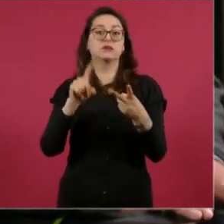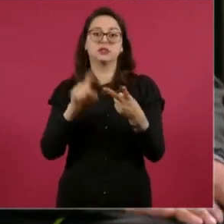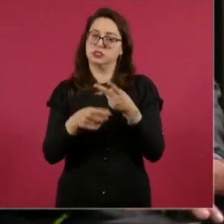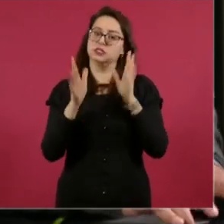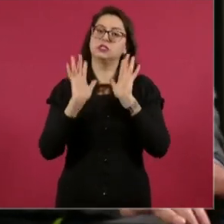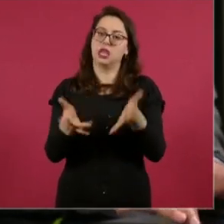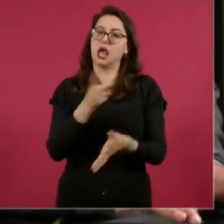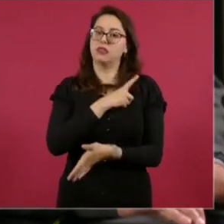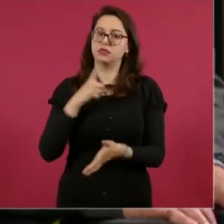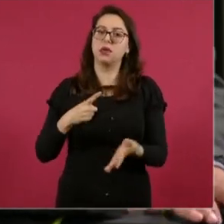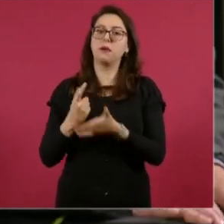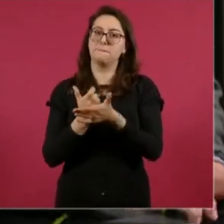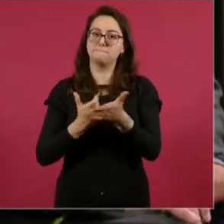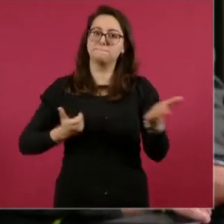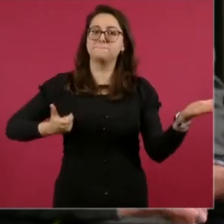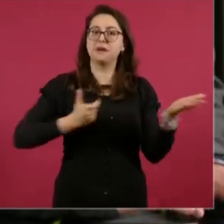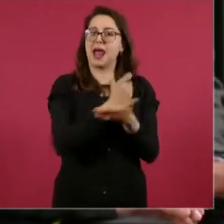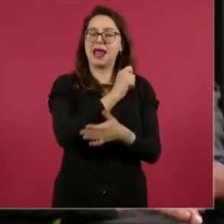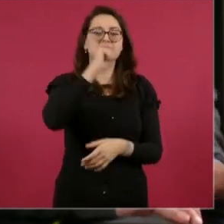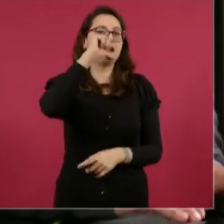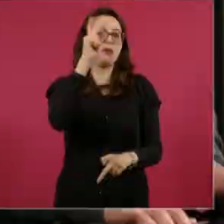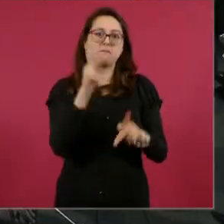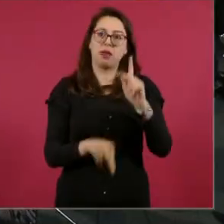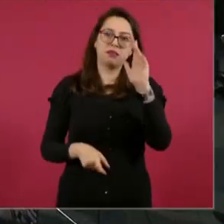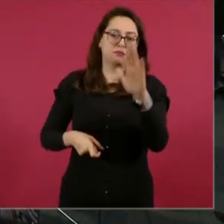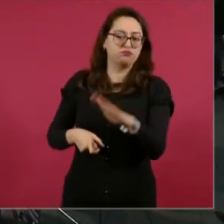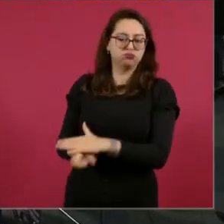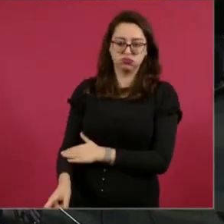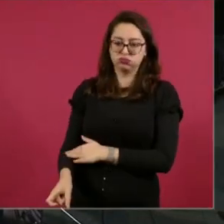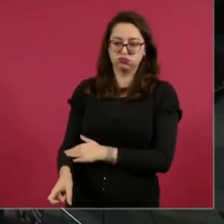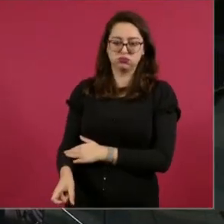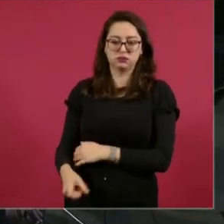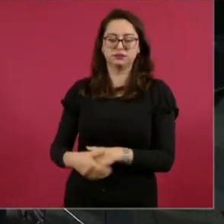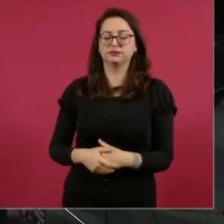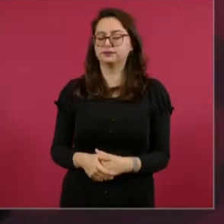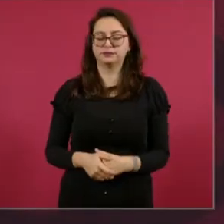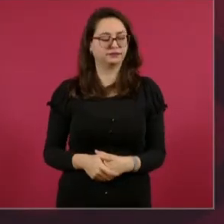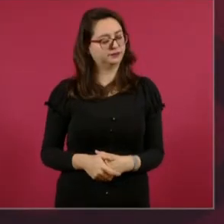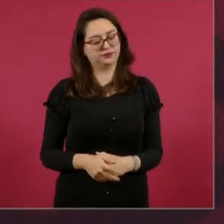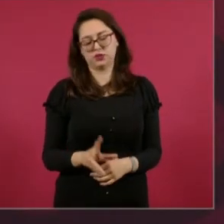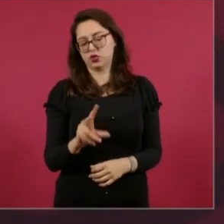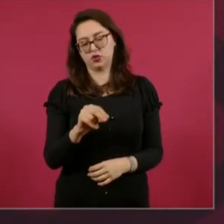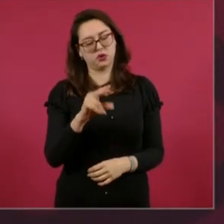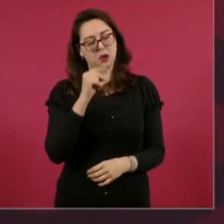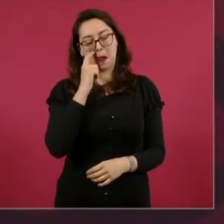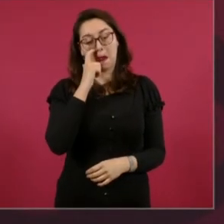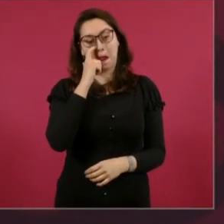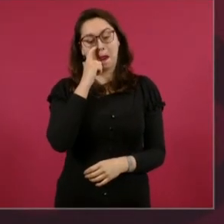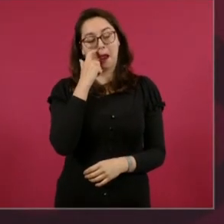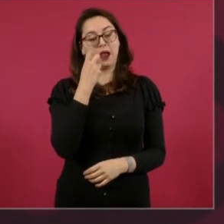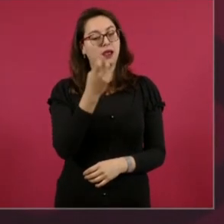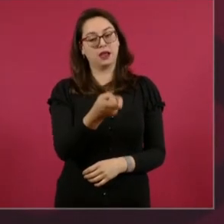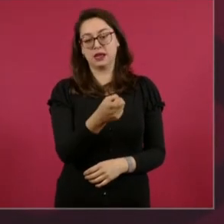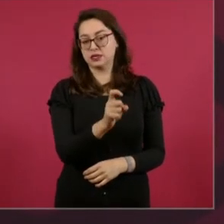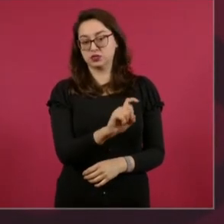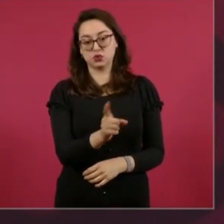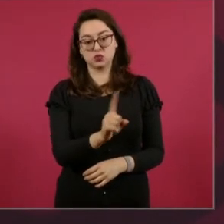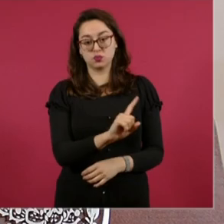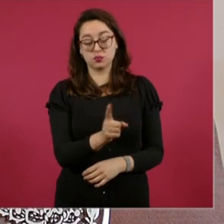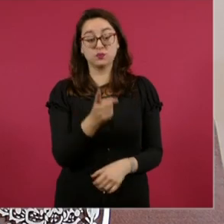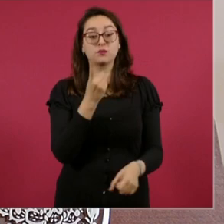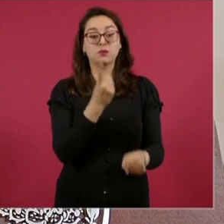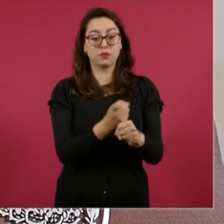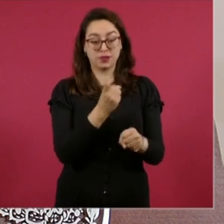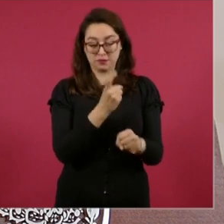tienen pendiente sin que se les pida moche. No, hay que primero que lo